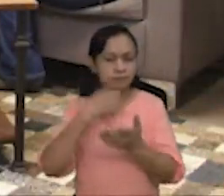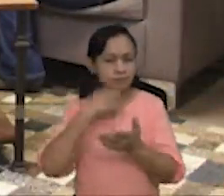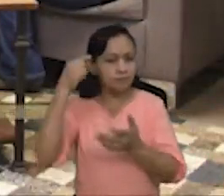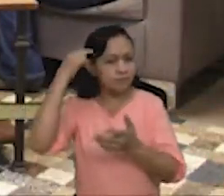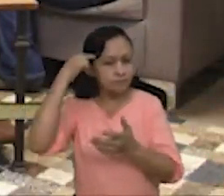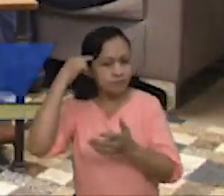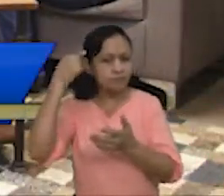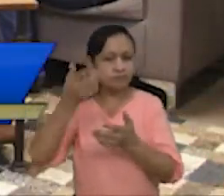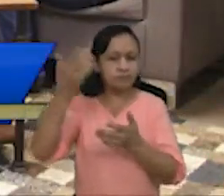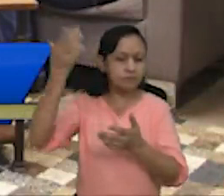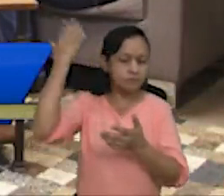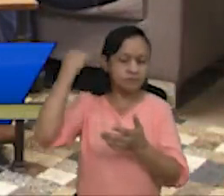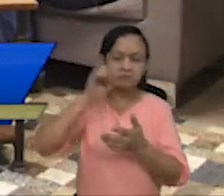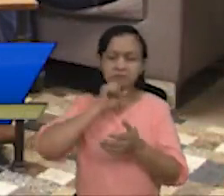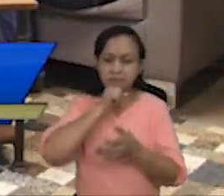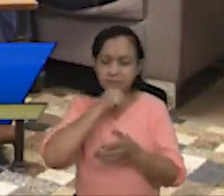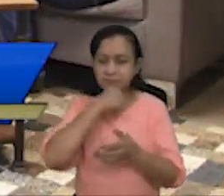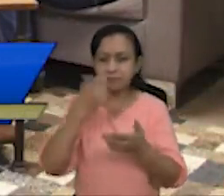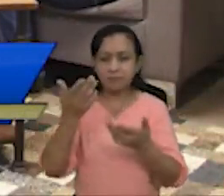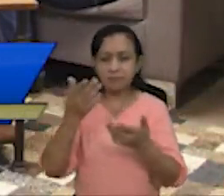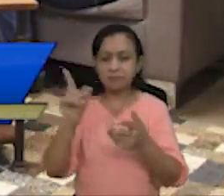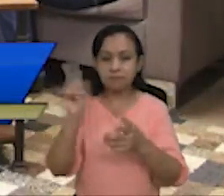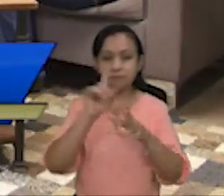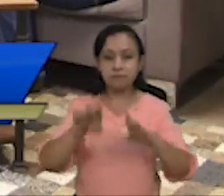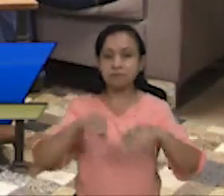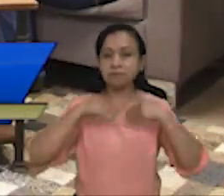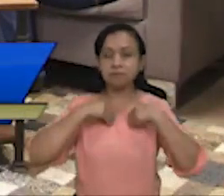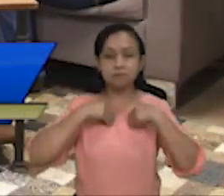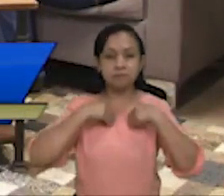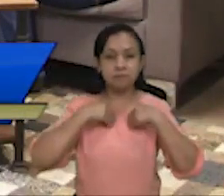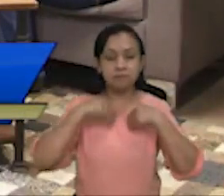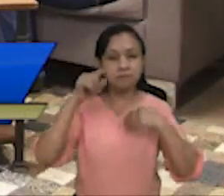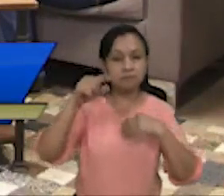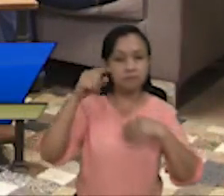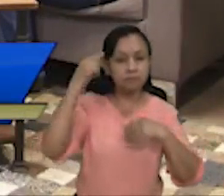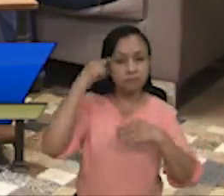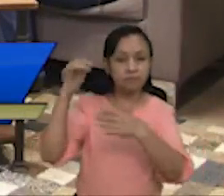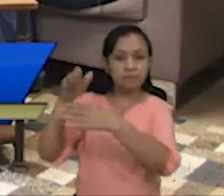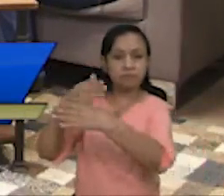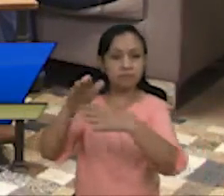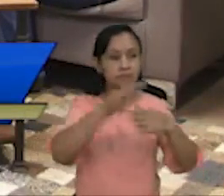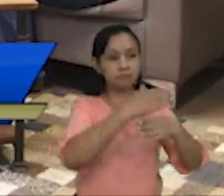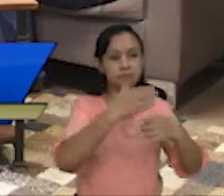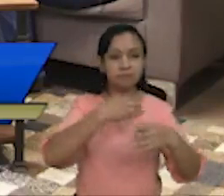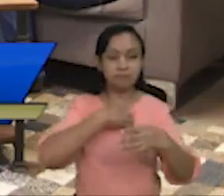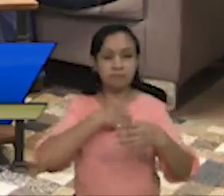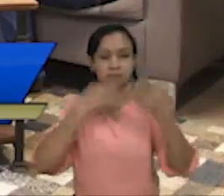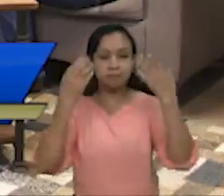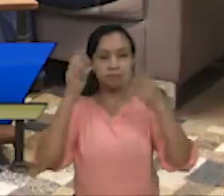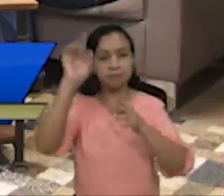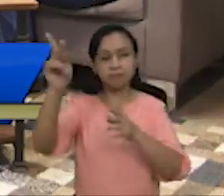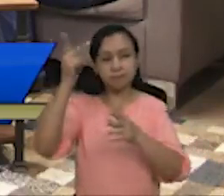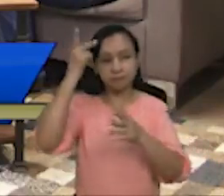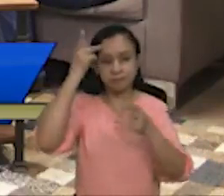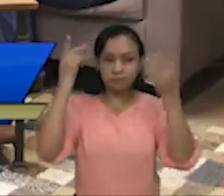tiempos del hombre de Cromañón, una intolerancia a lo a tu pensamiento, por lo menos, y a tu postura política, y no me